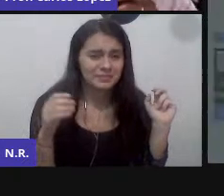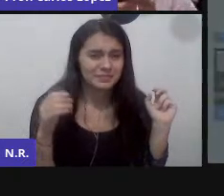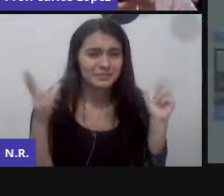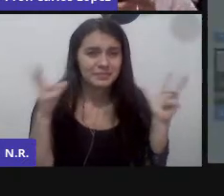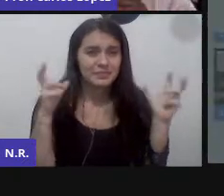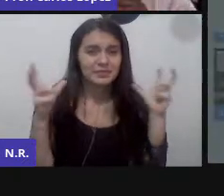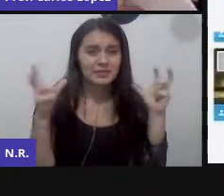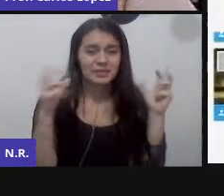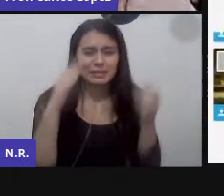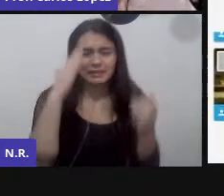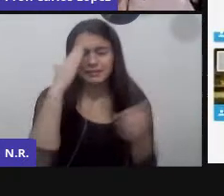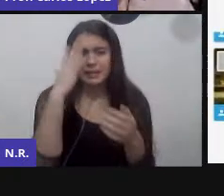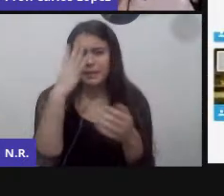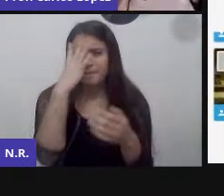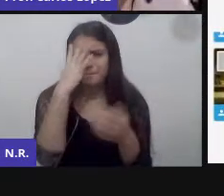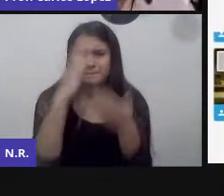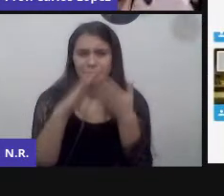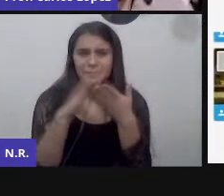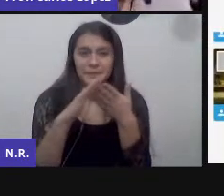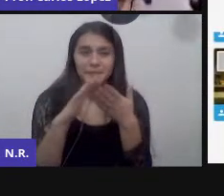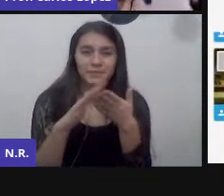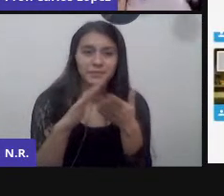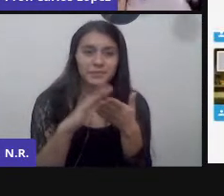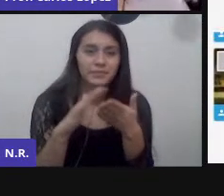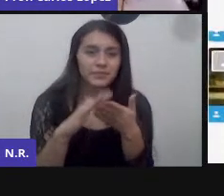estamos horrible, perdón, ya me voy a quitar de aquí. Hola, Nalu.